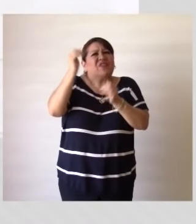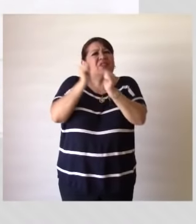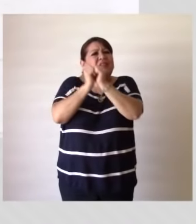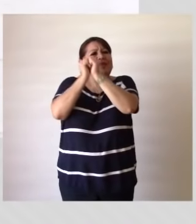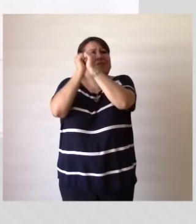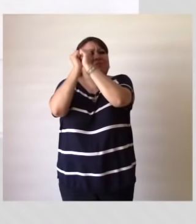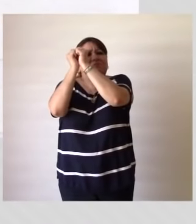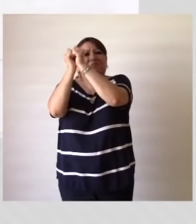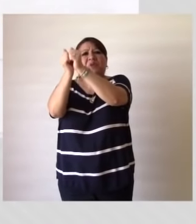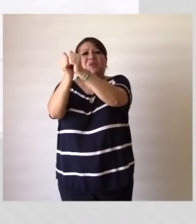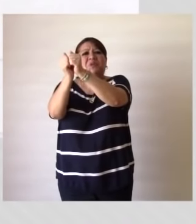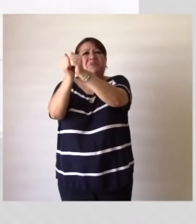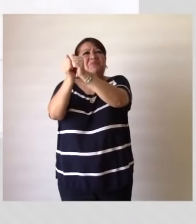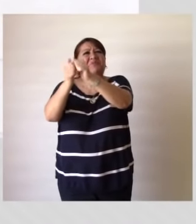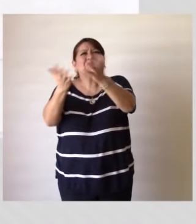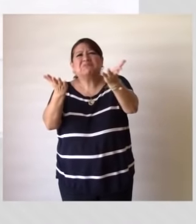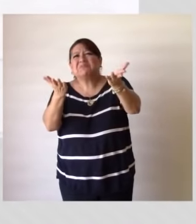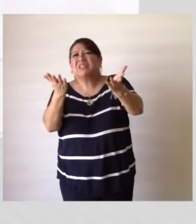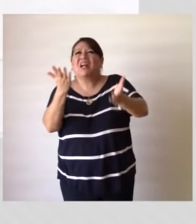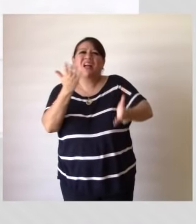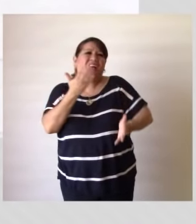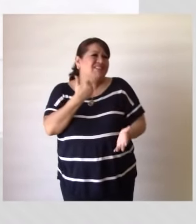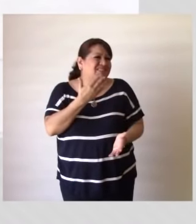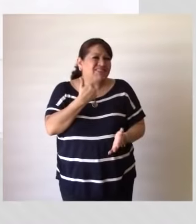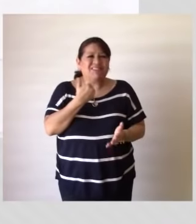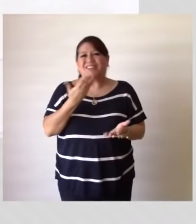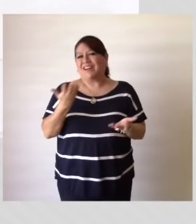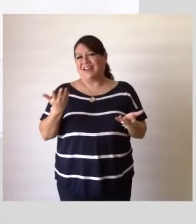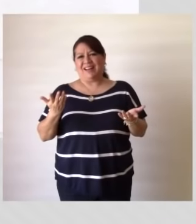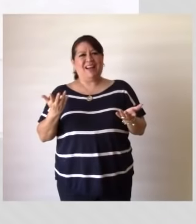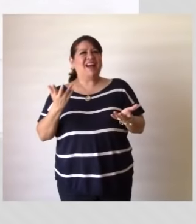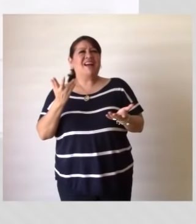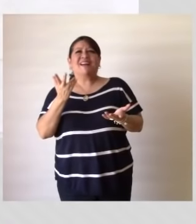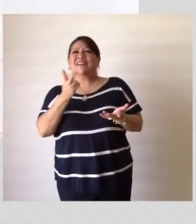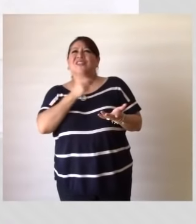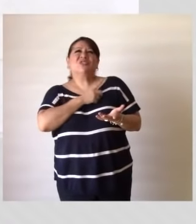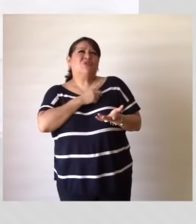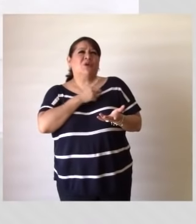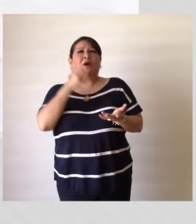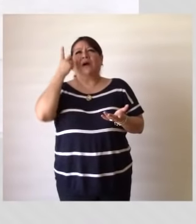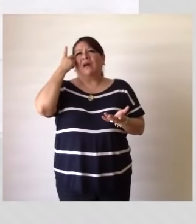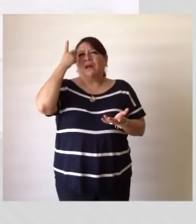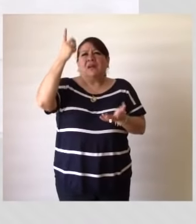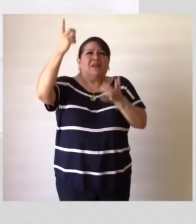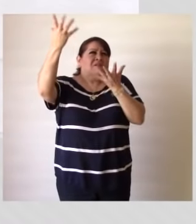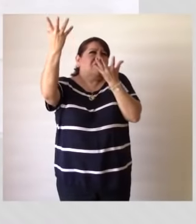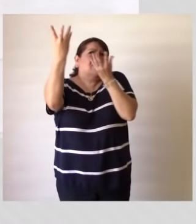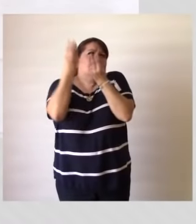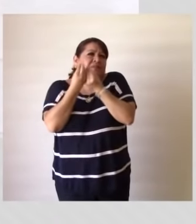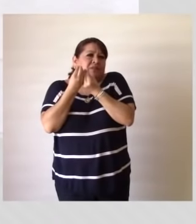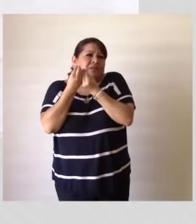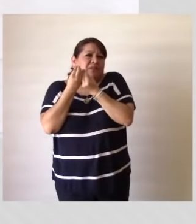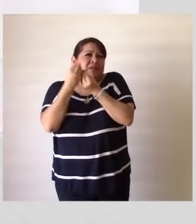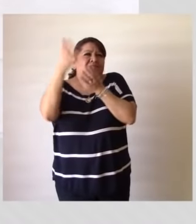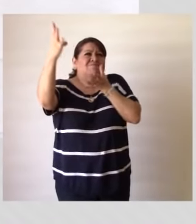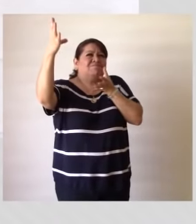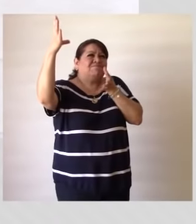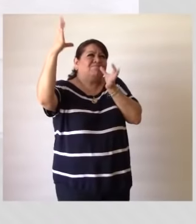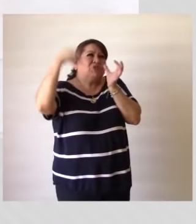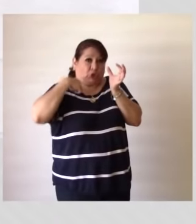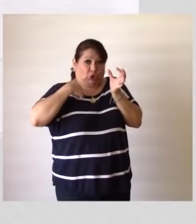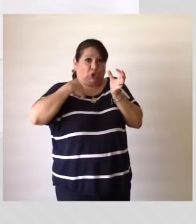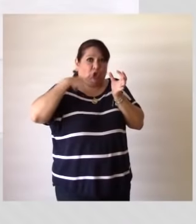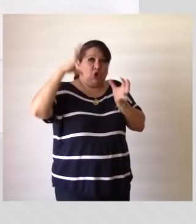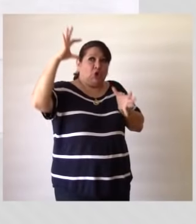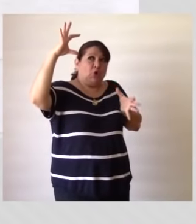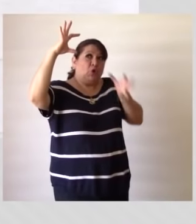intimidad solos dios y tu que tanta sensibilidad has perdido